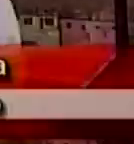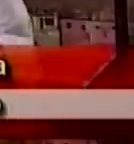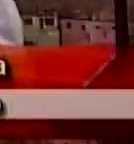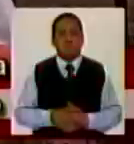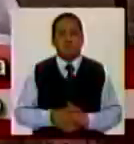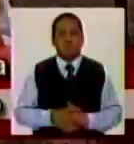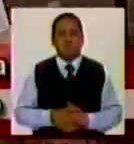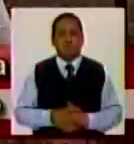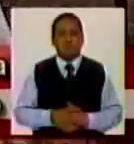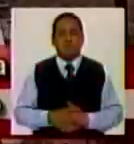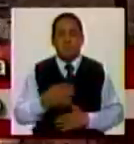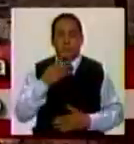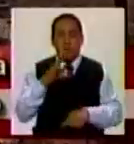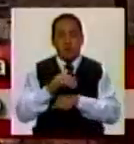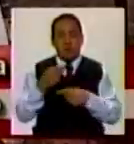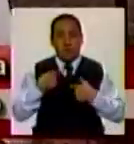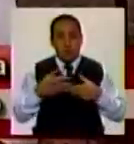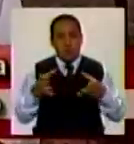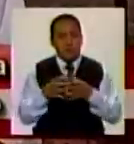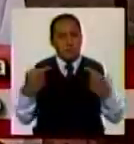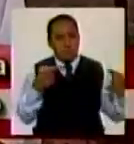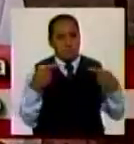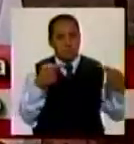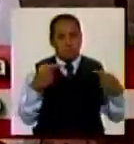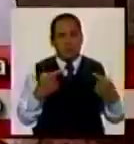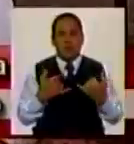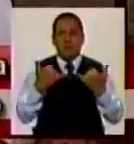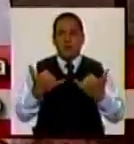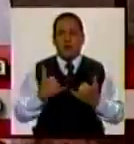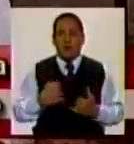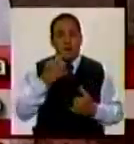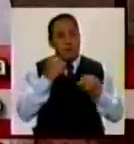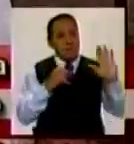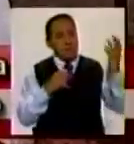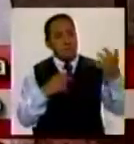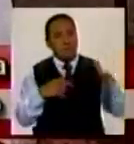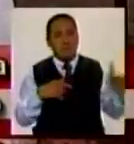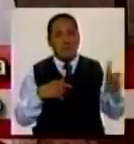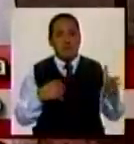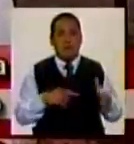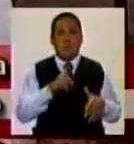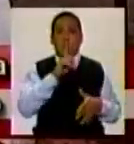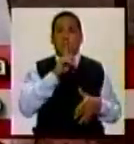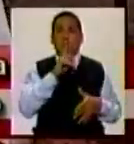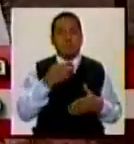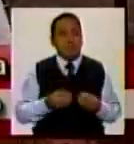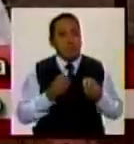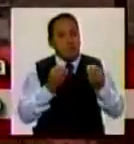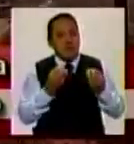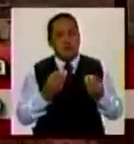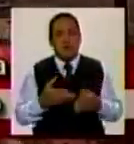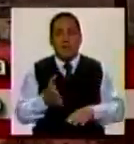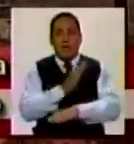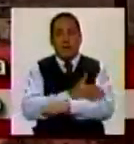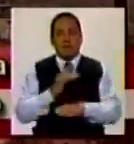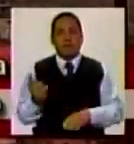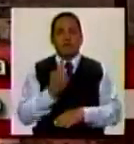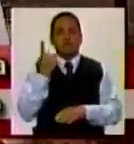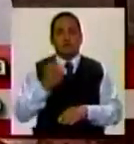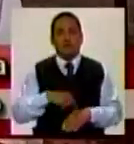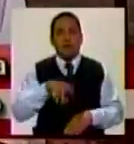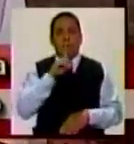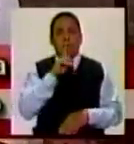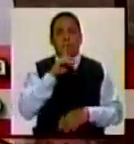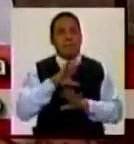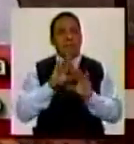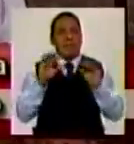porque Solidaridad no tiene equipo económico. Hoy día debato con el hombre invisible y además mudo, porque como han oído, solo profiere el